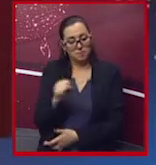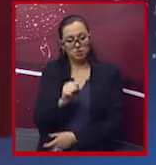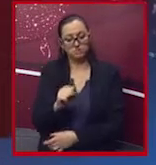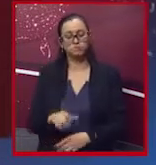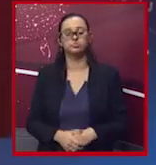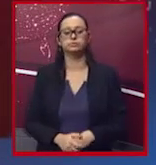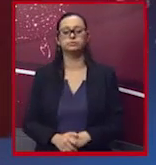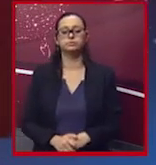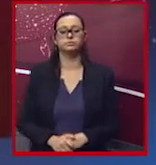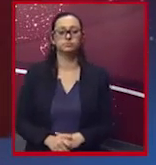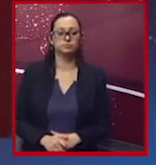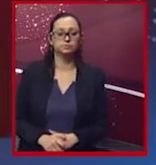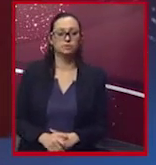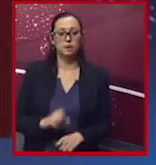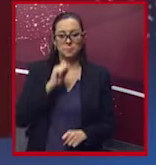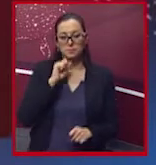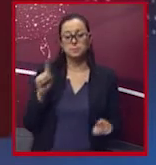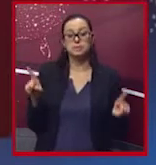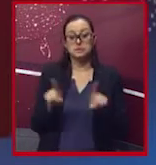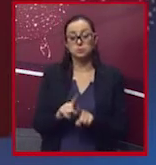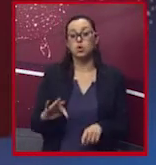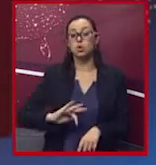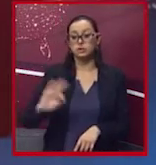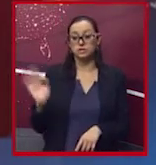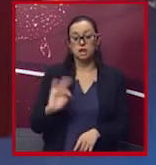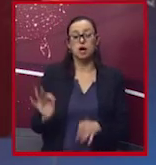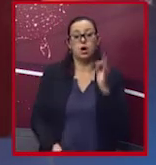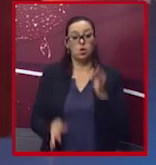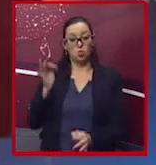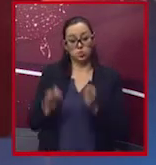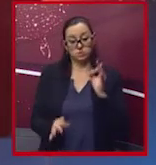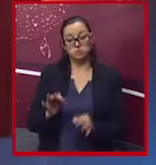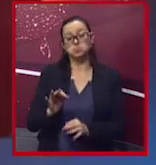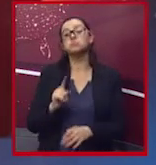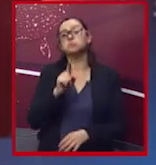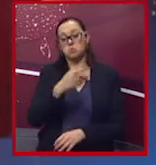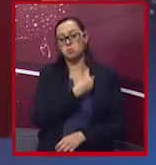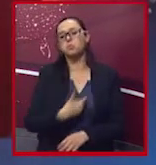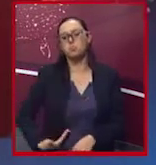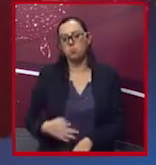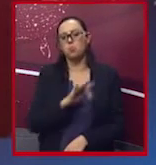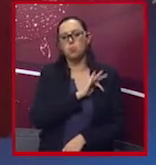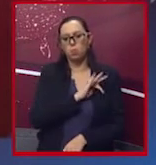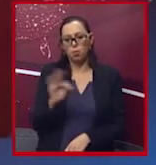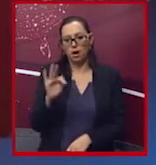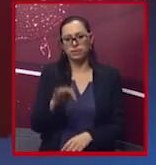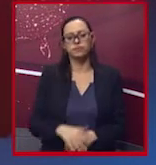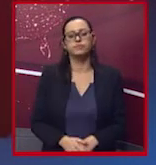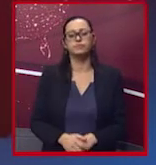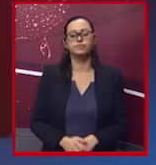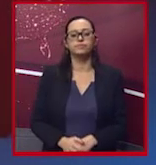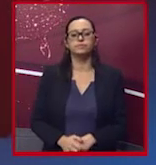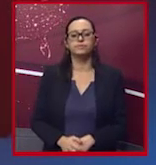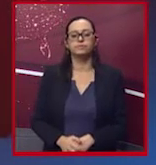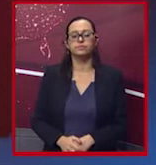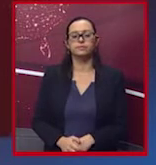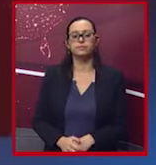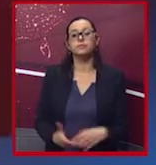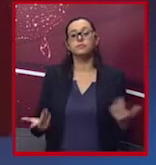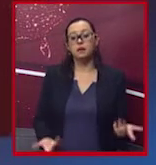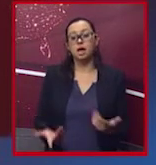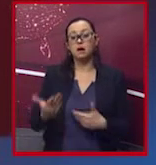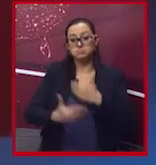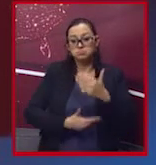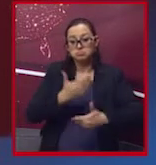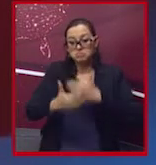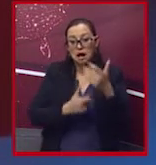delitos. Establece que podrá ser sujeto de juicio político el presidente de la República. Cuando el juez determine la vinculación a proceso a algunos